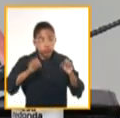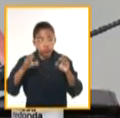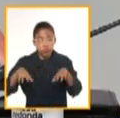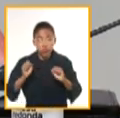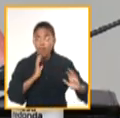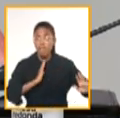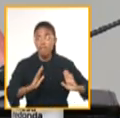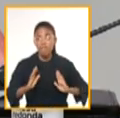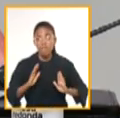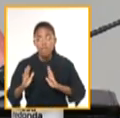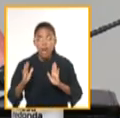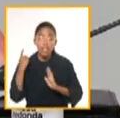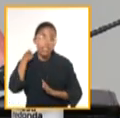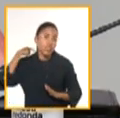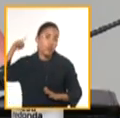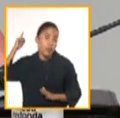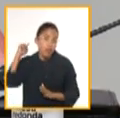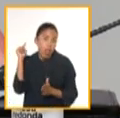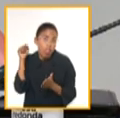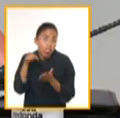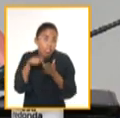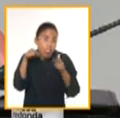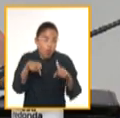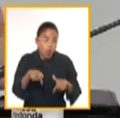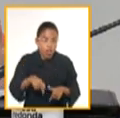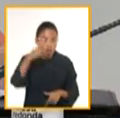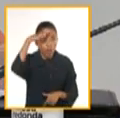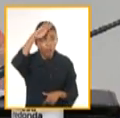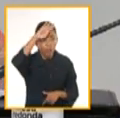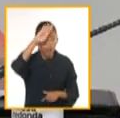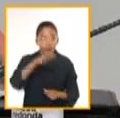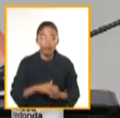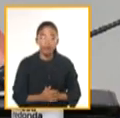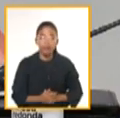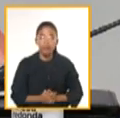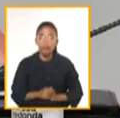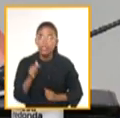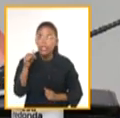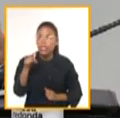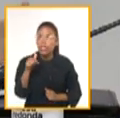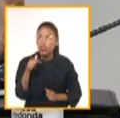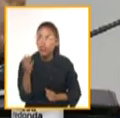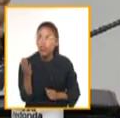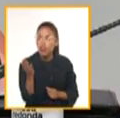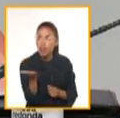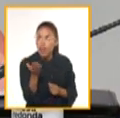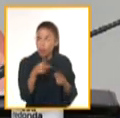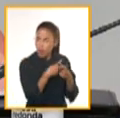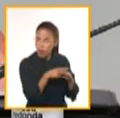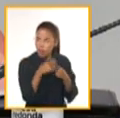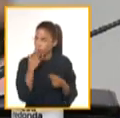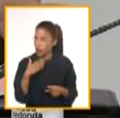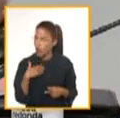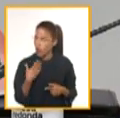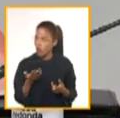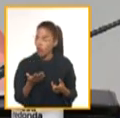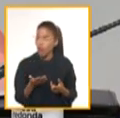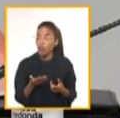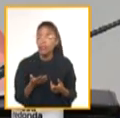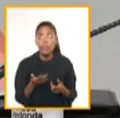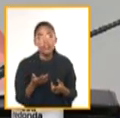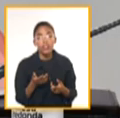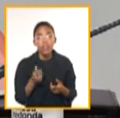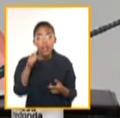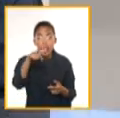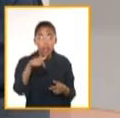año en nuestro país. ¿Cómo se hizo esta vez? ¿Qué pasó? Siempre uno por acá por